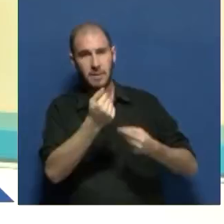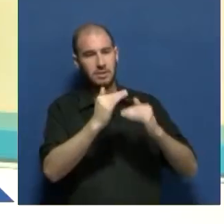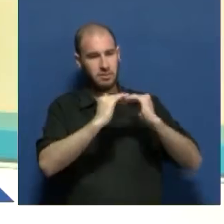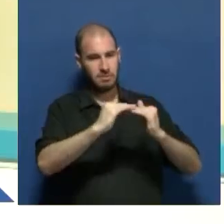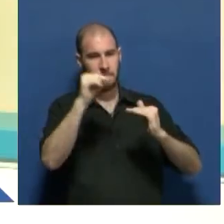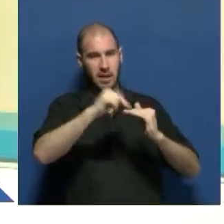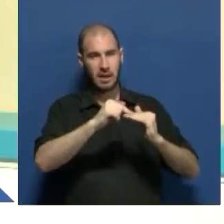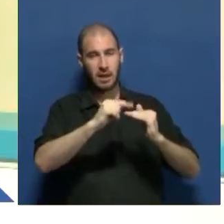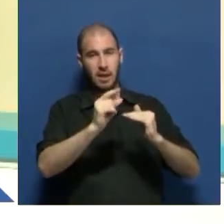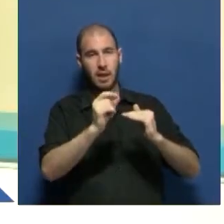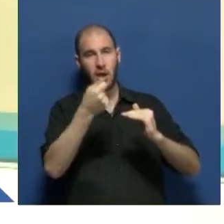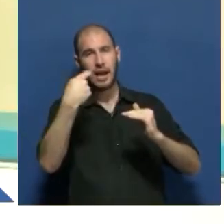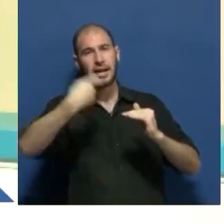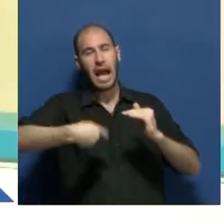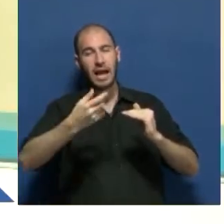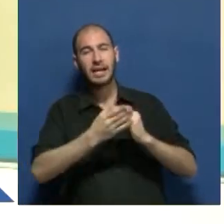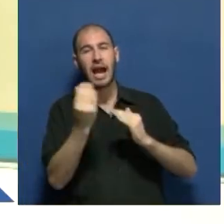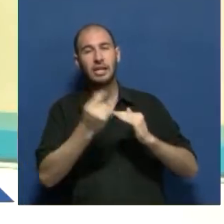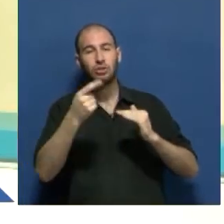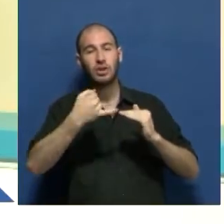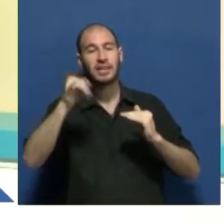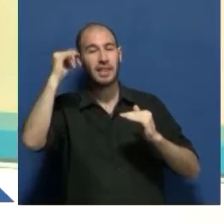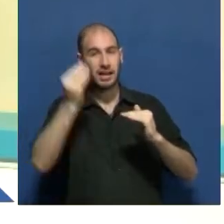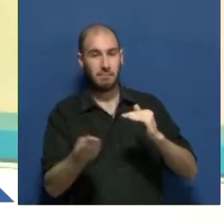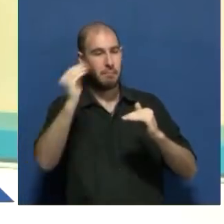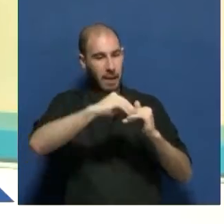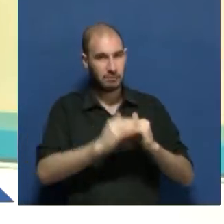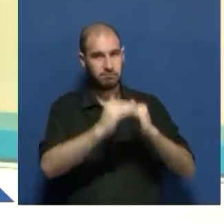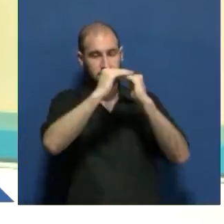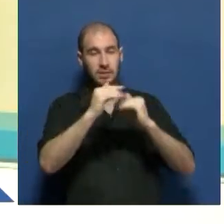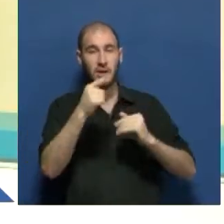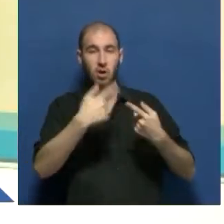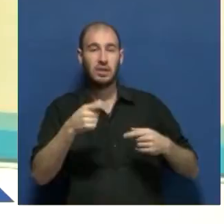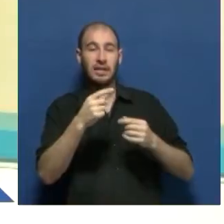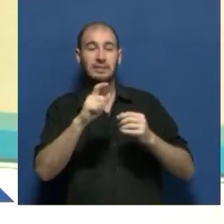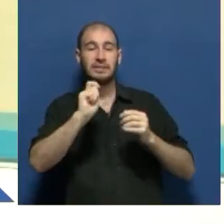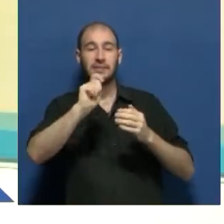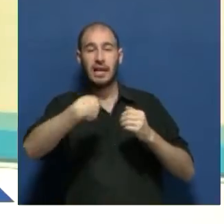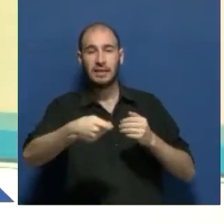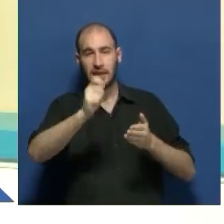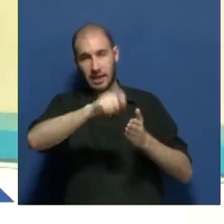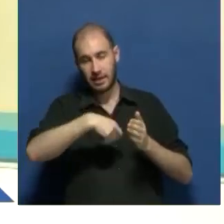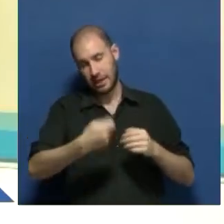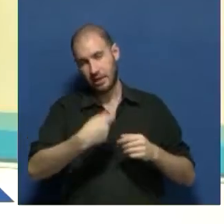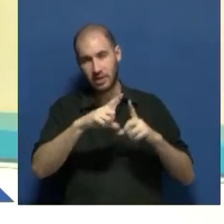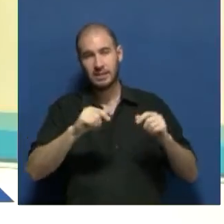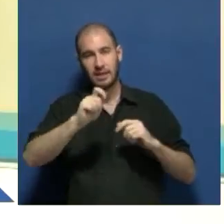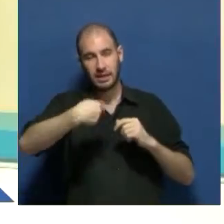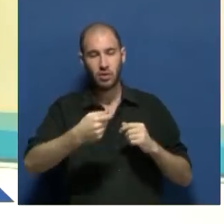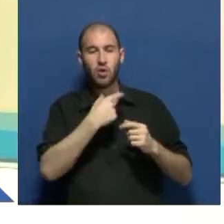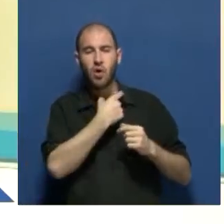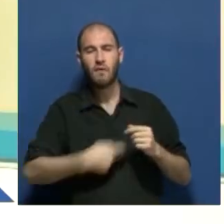precios, recargar el costo financiero que tienen las tarjetas de crédito. Lo que buscaba el gobierno